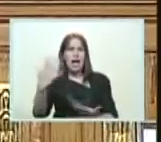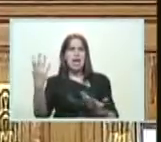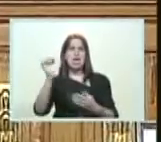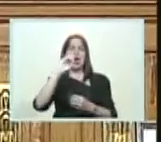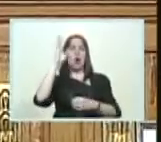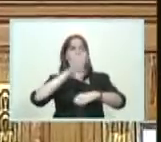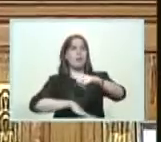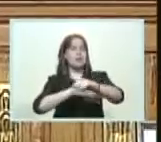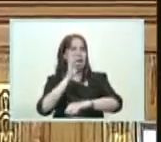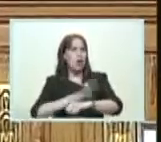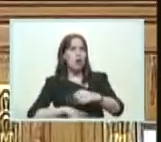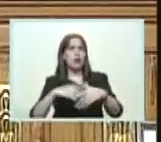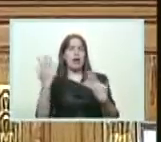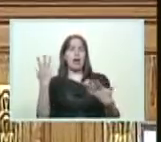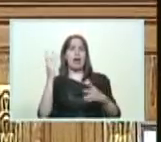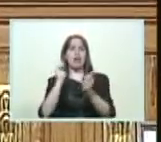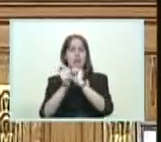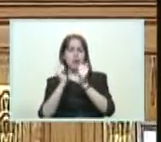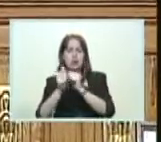centros deportivos.